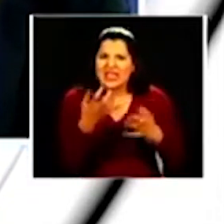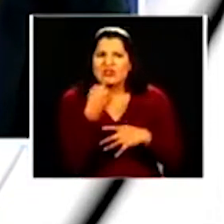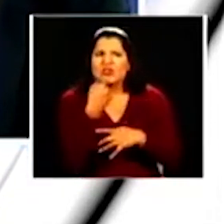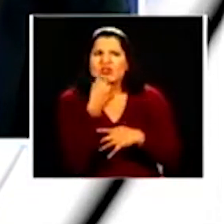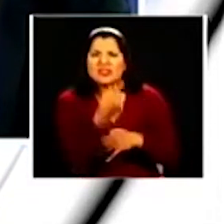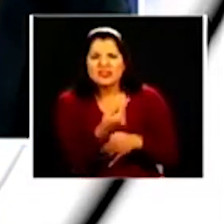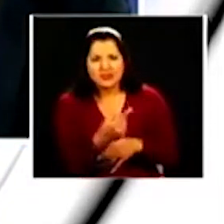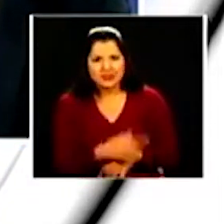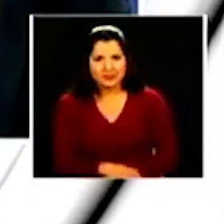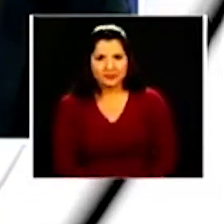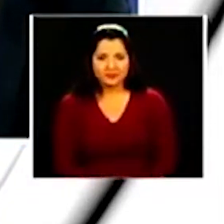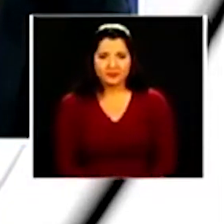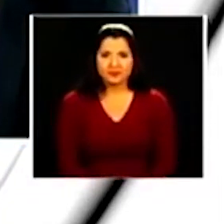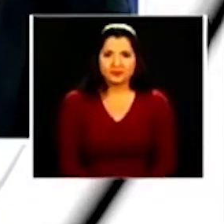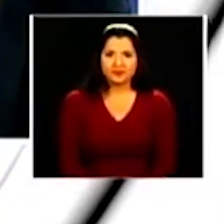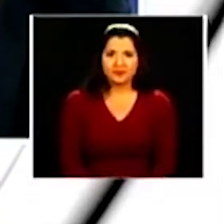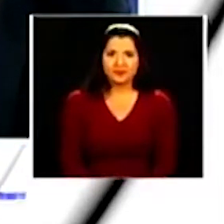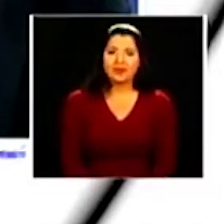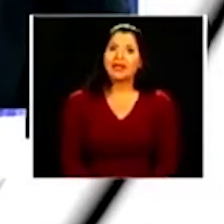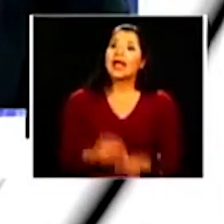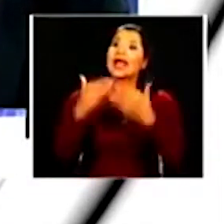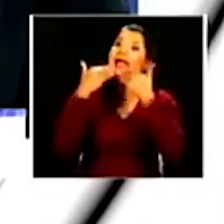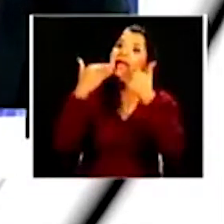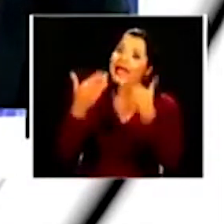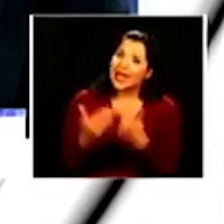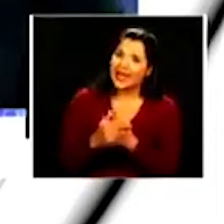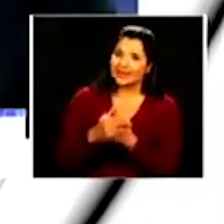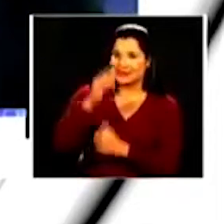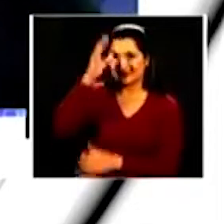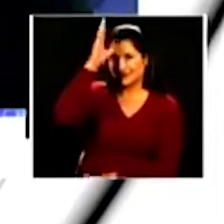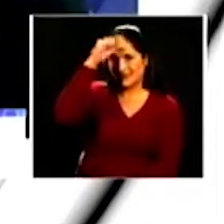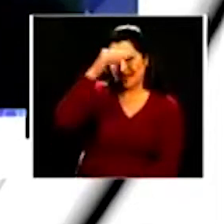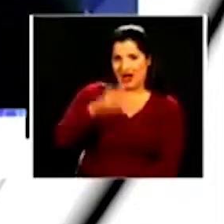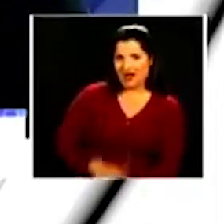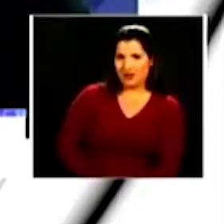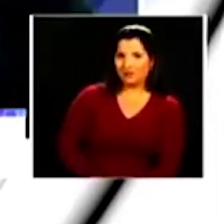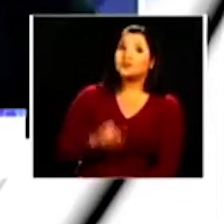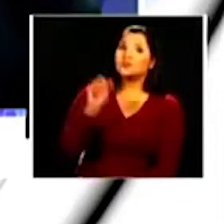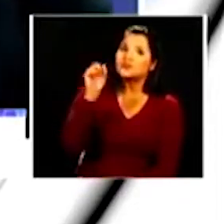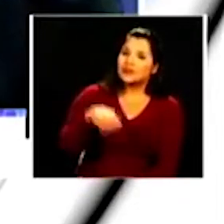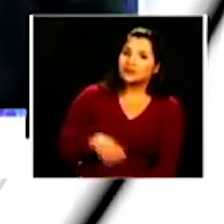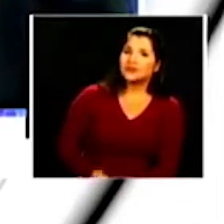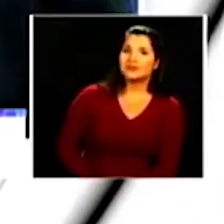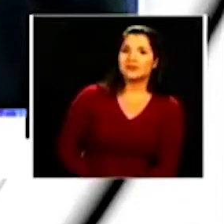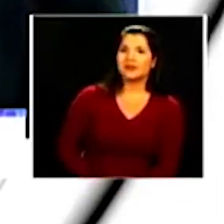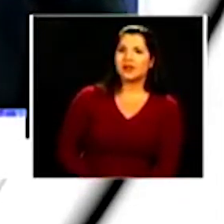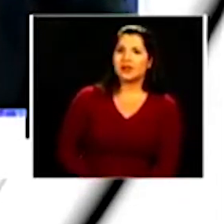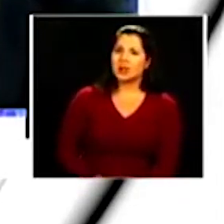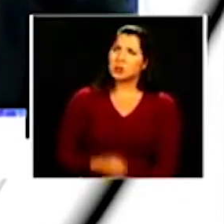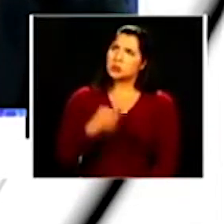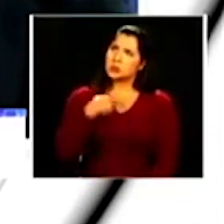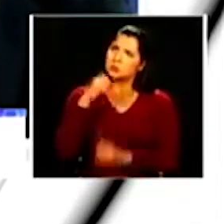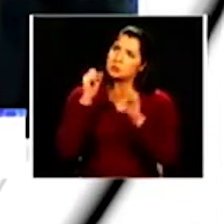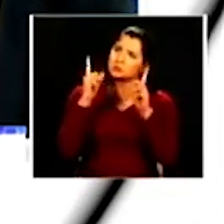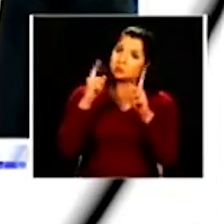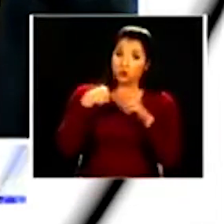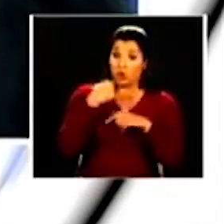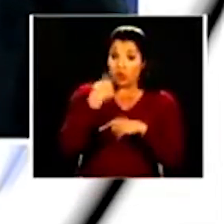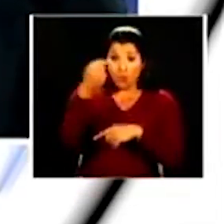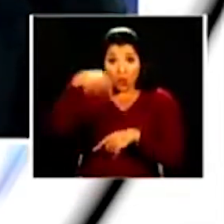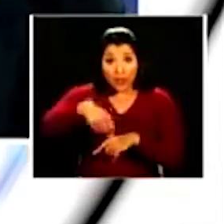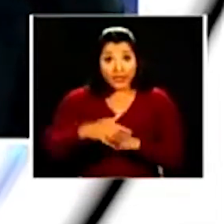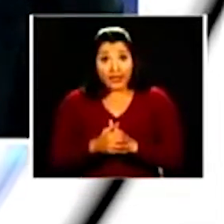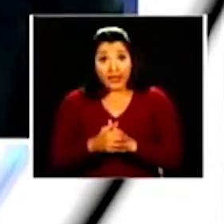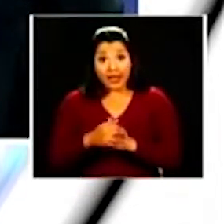declaración? Gracias, don Carlos. Fíjese que, en efecto, me llama muchísimo la atención, y lo digo aquí, en las instalaciones